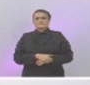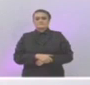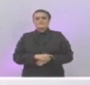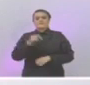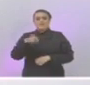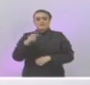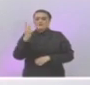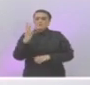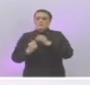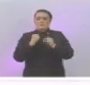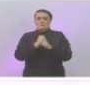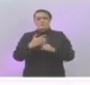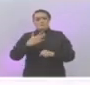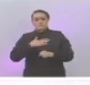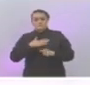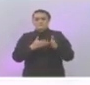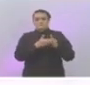En estos 4 años de gobierno,